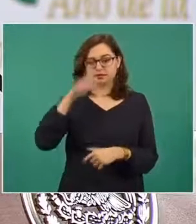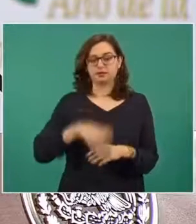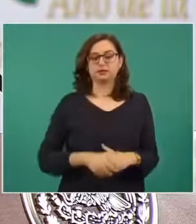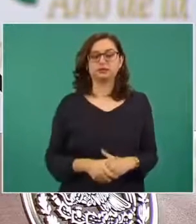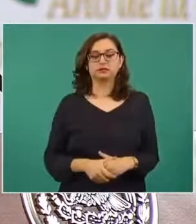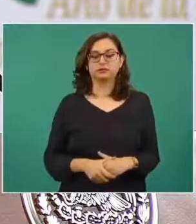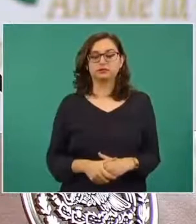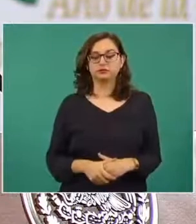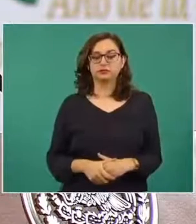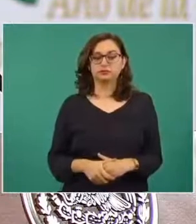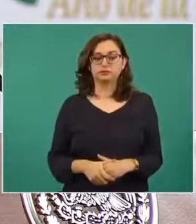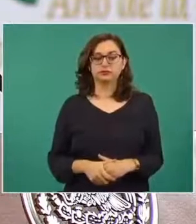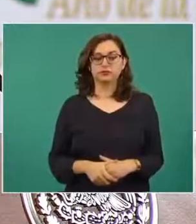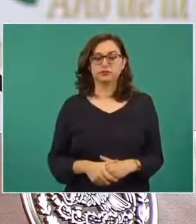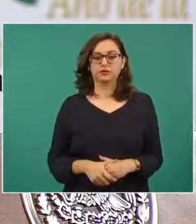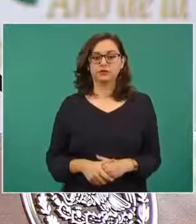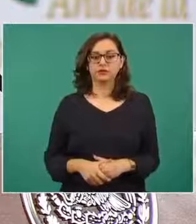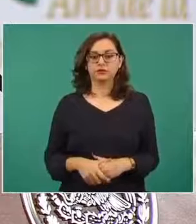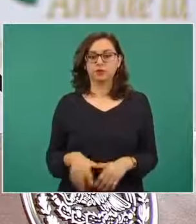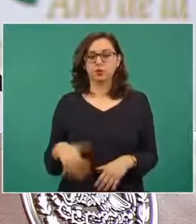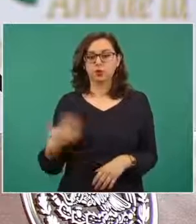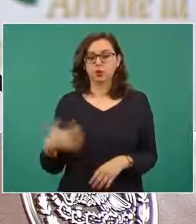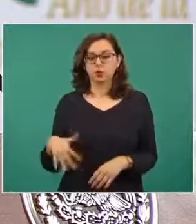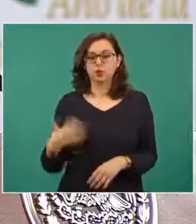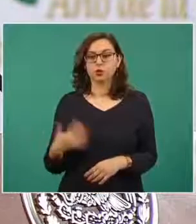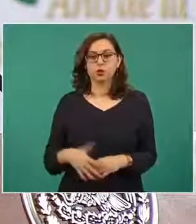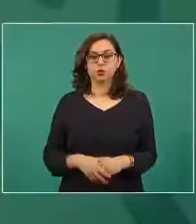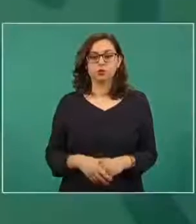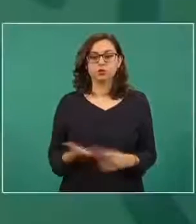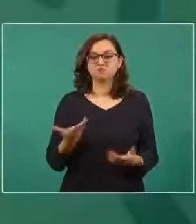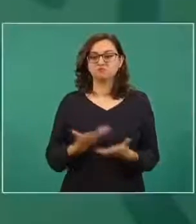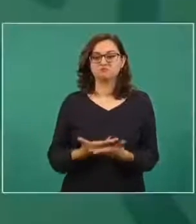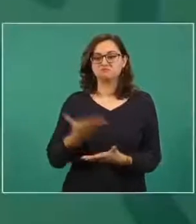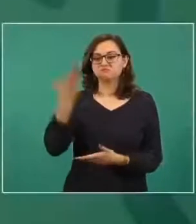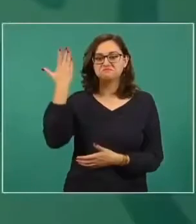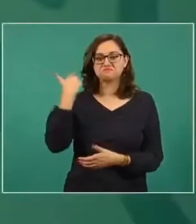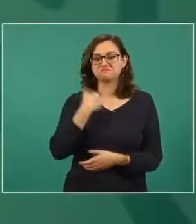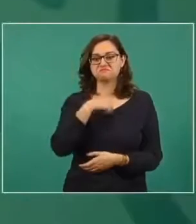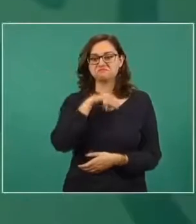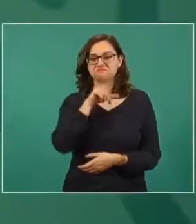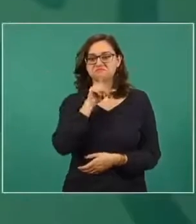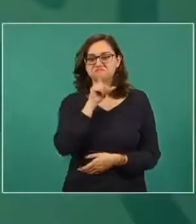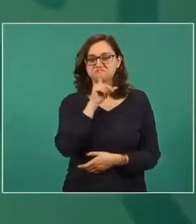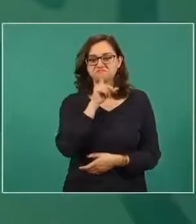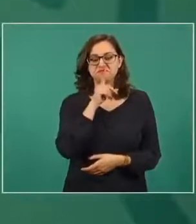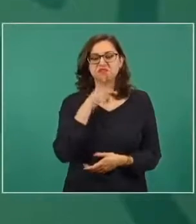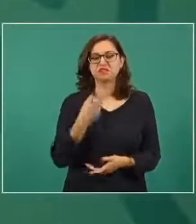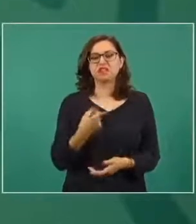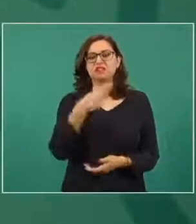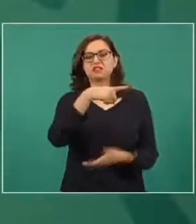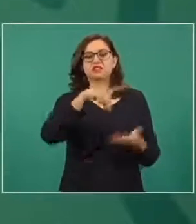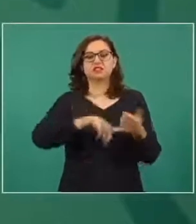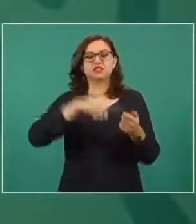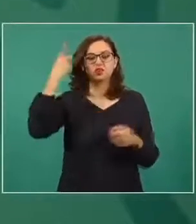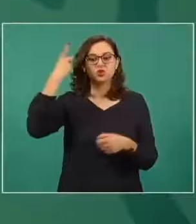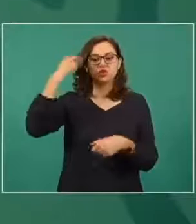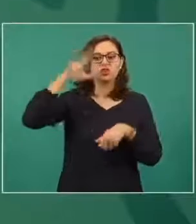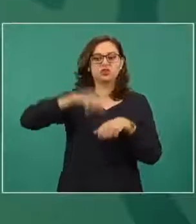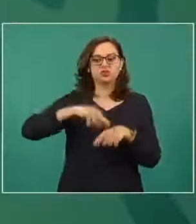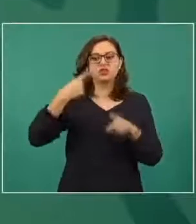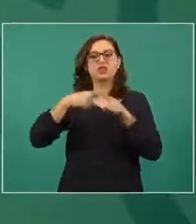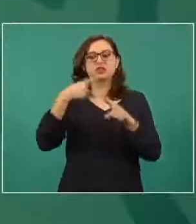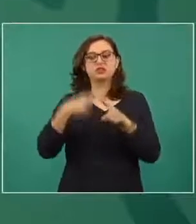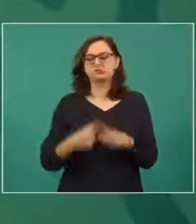Eso no sucedía. Mandaban políticos al Conacyt,